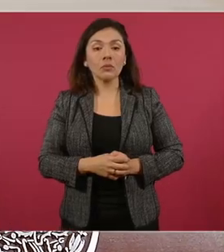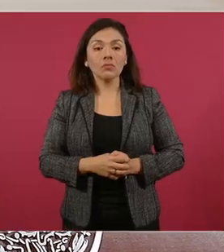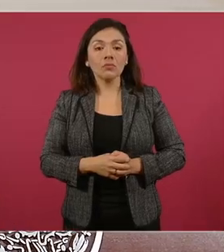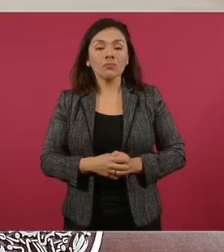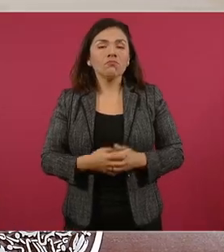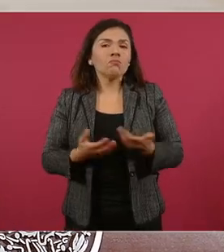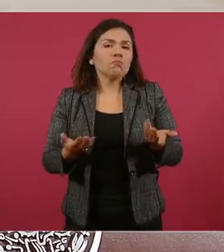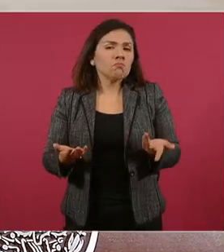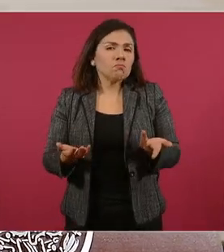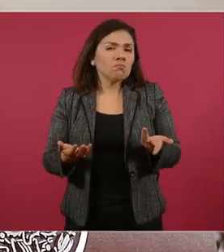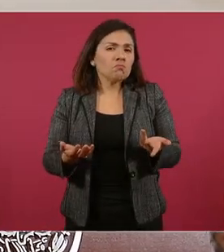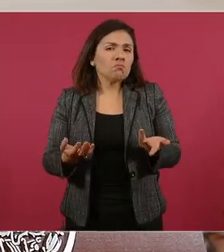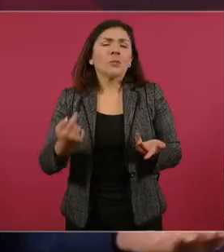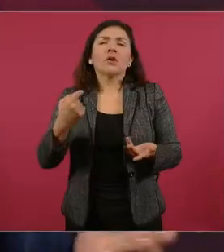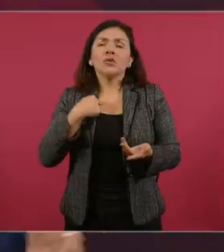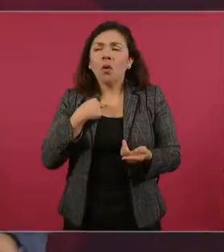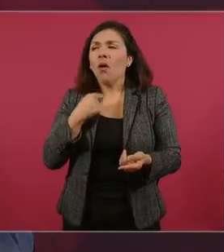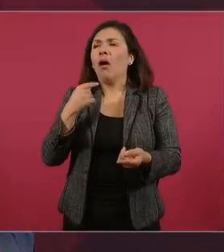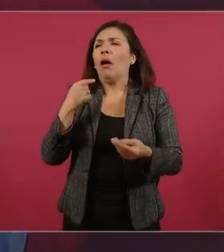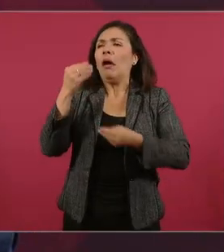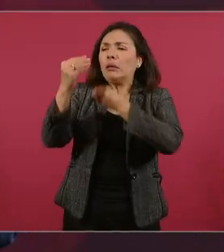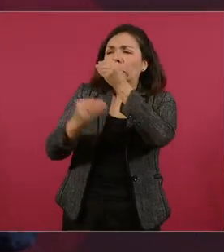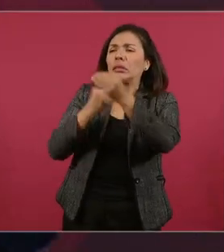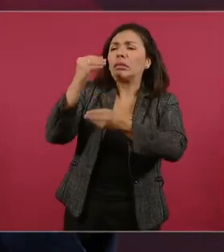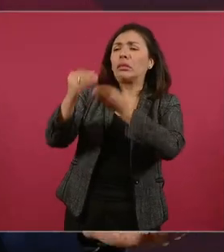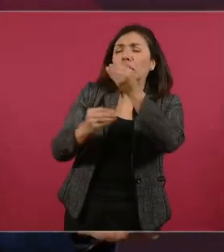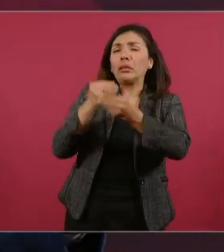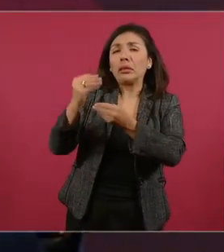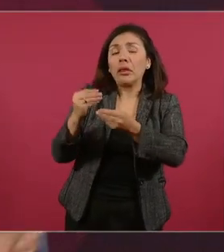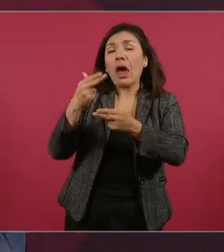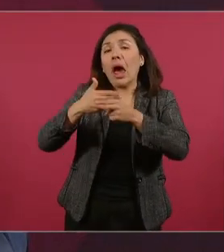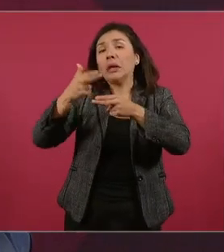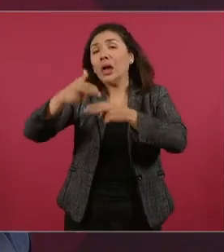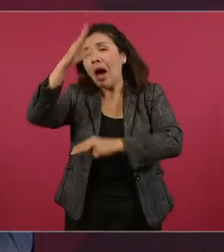no nos vamos a poner de acuerdo con eso, porque ellos